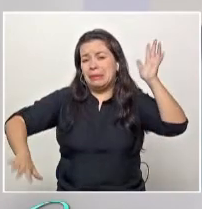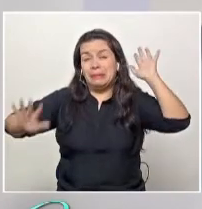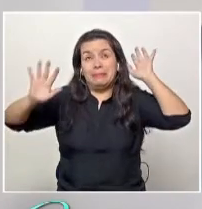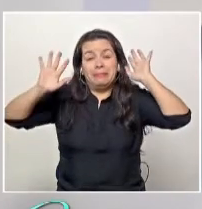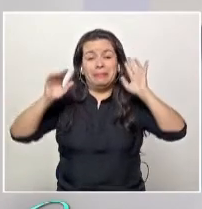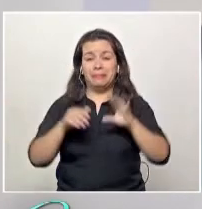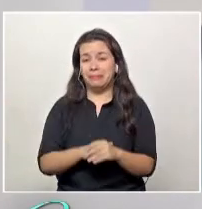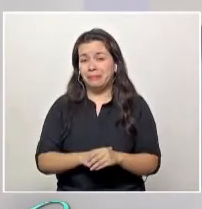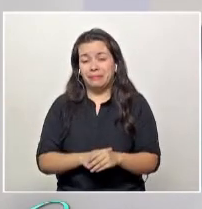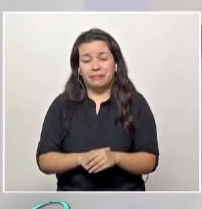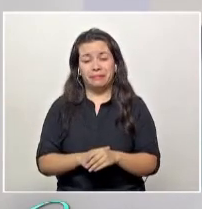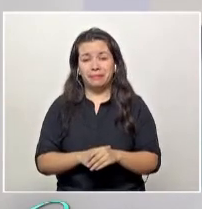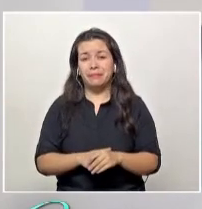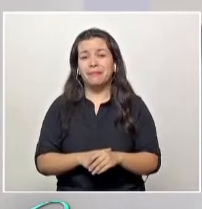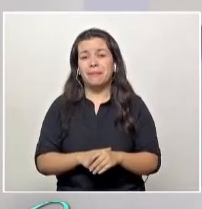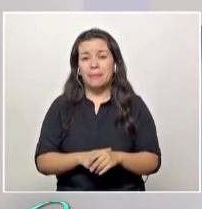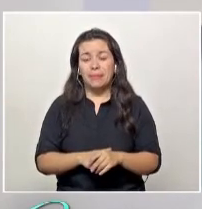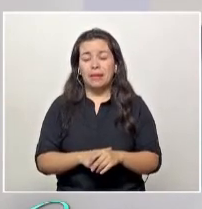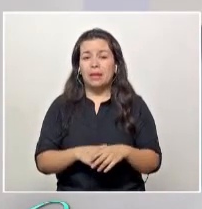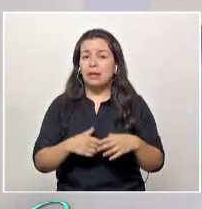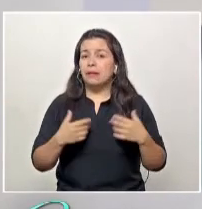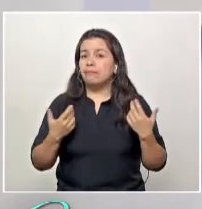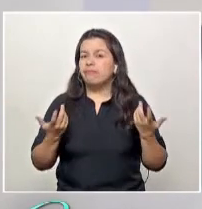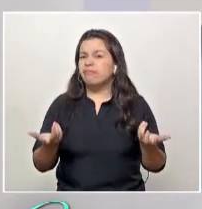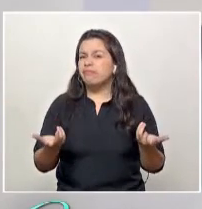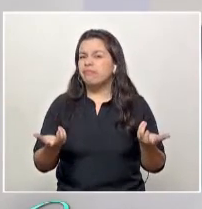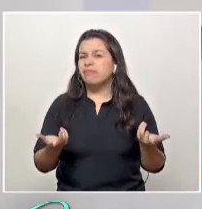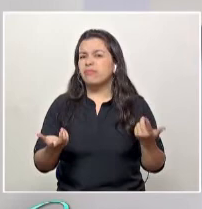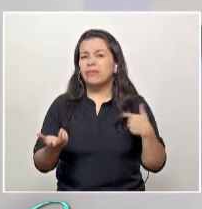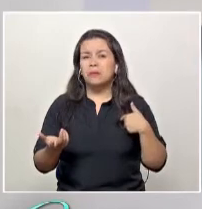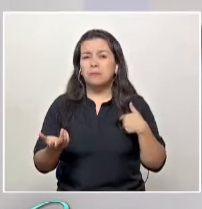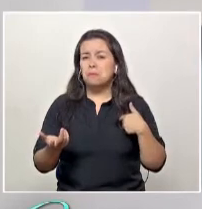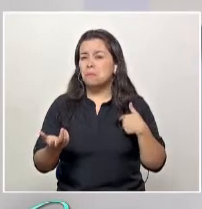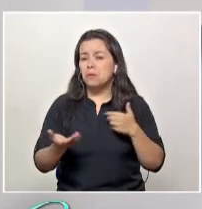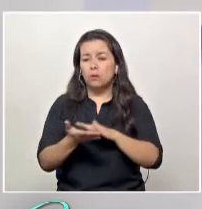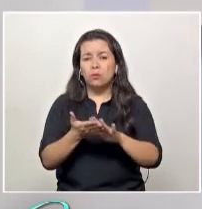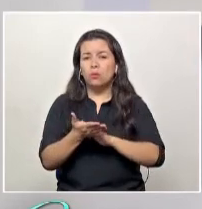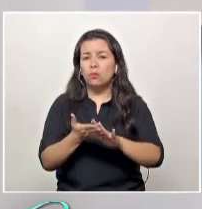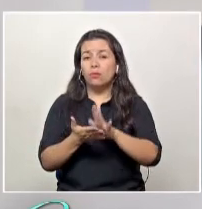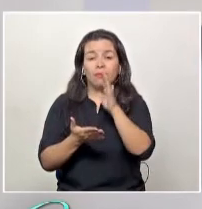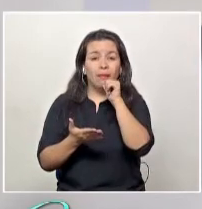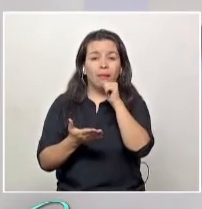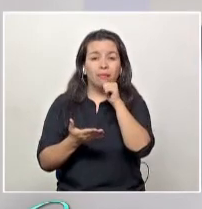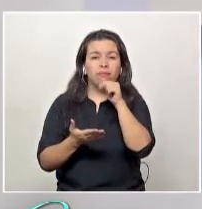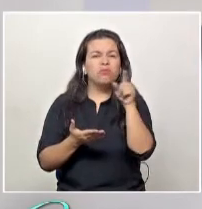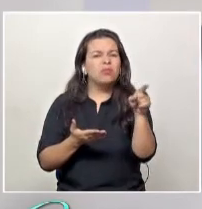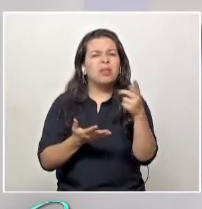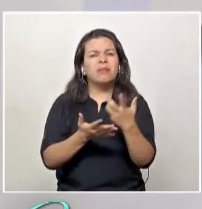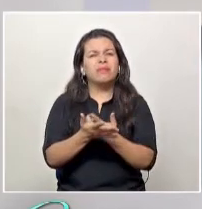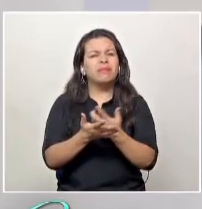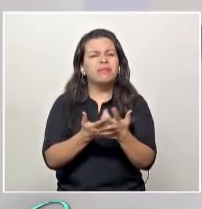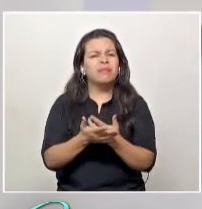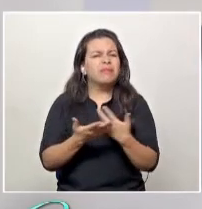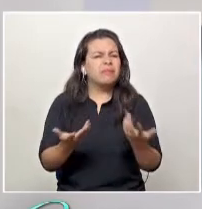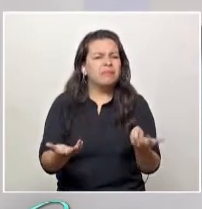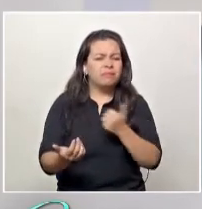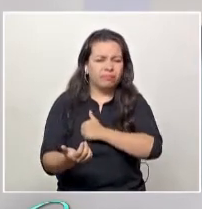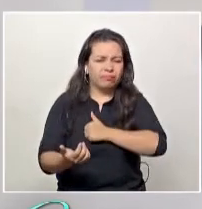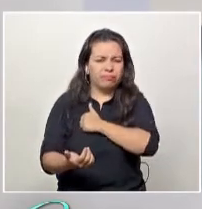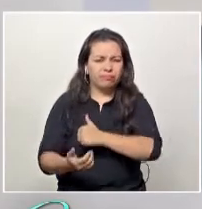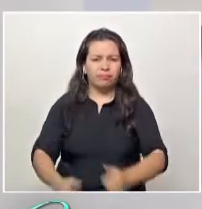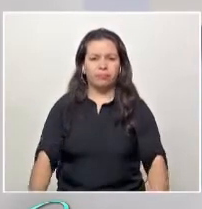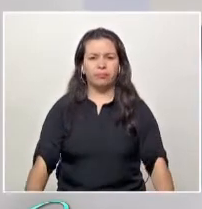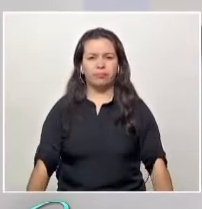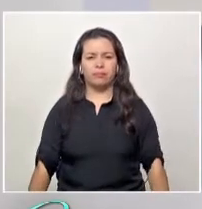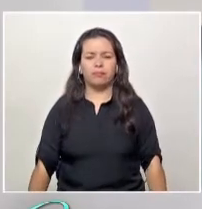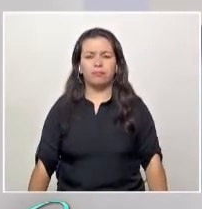pasado cerca de mis ojos. Doctor, pero no ha habido solución para nada. ¿Usted qué me recomienda, por favor?